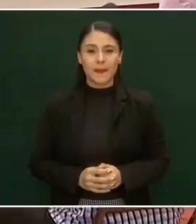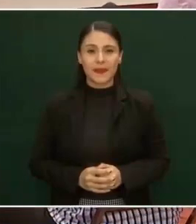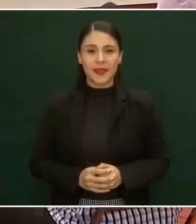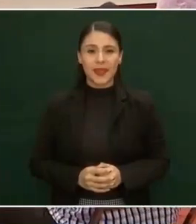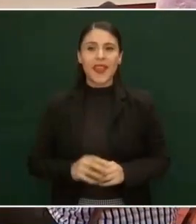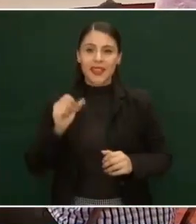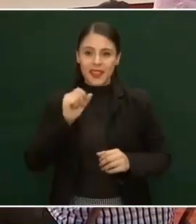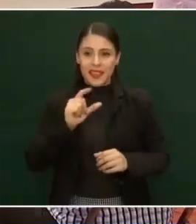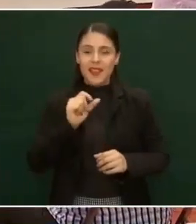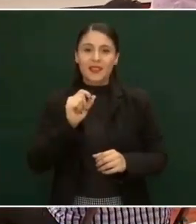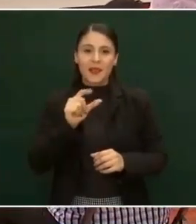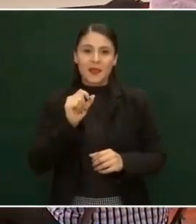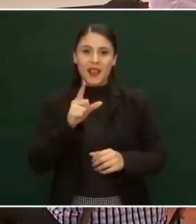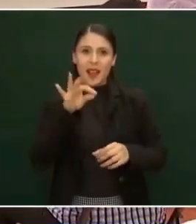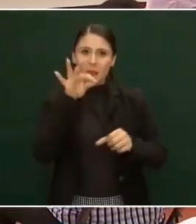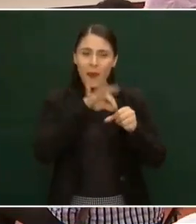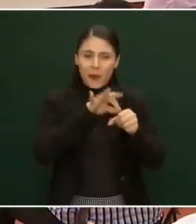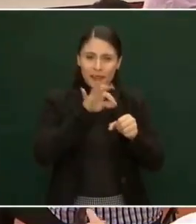elecciones